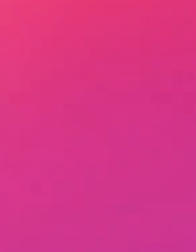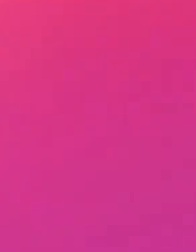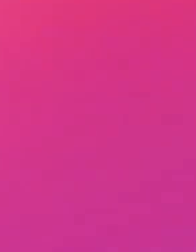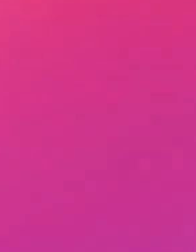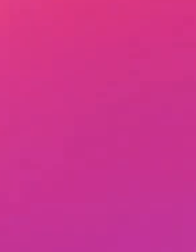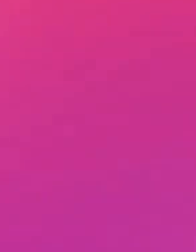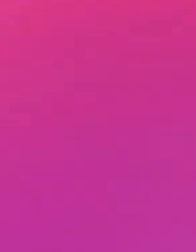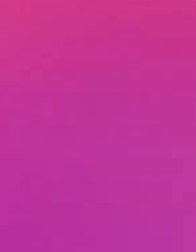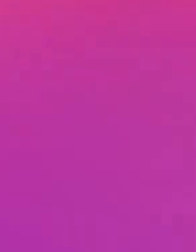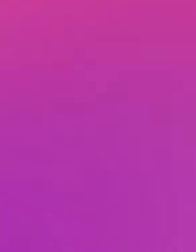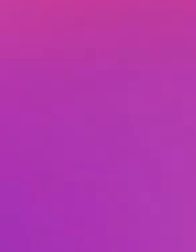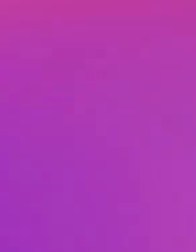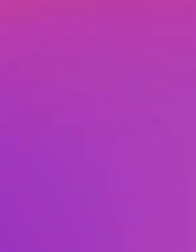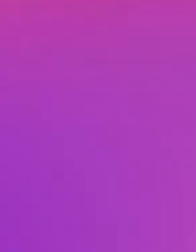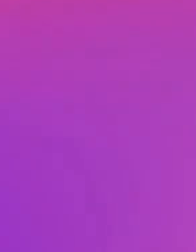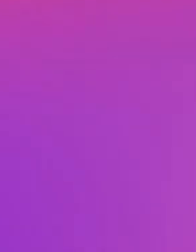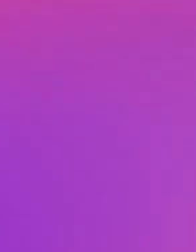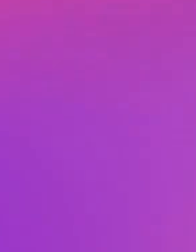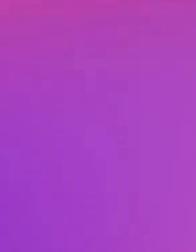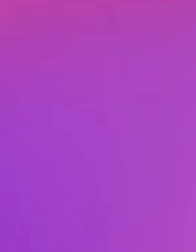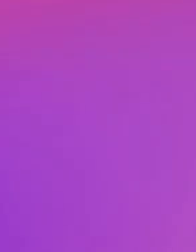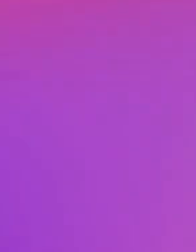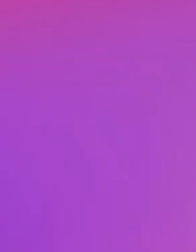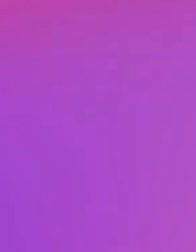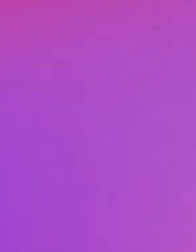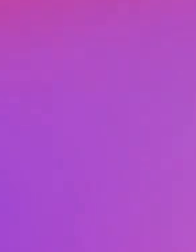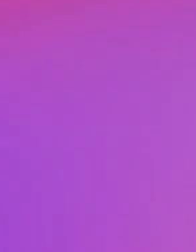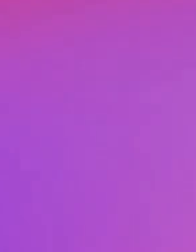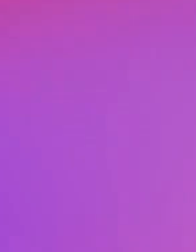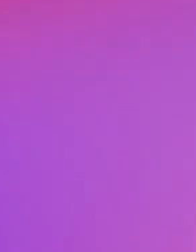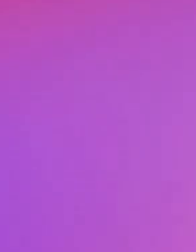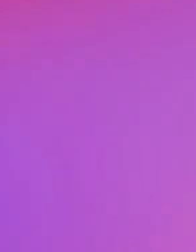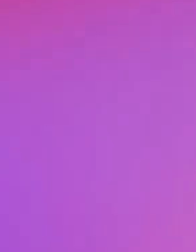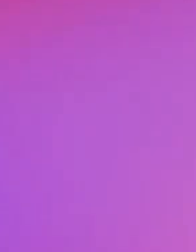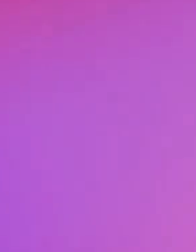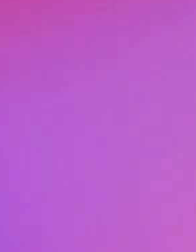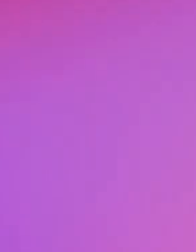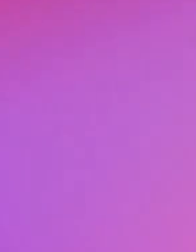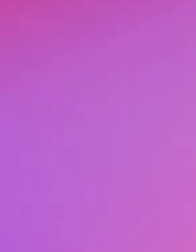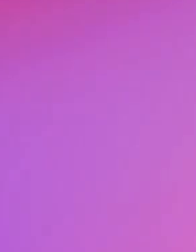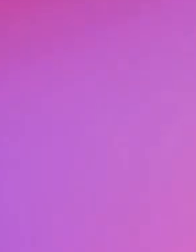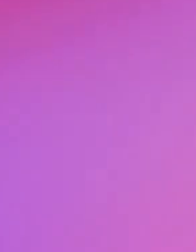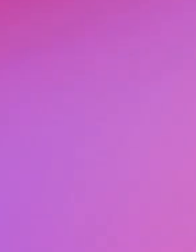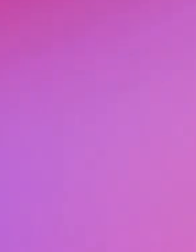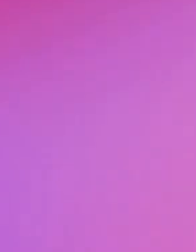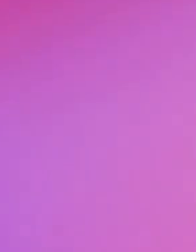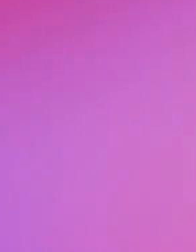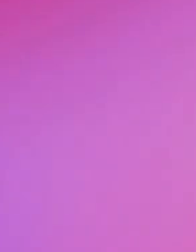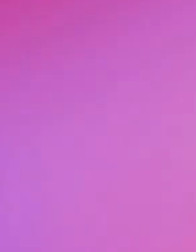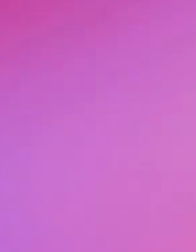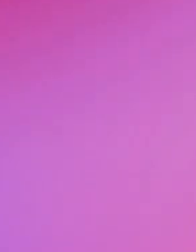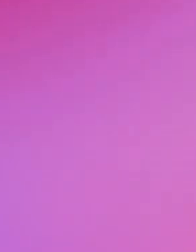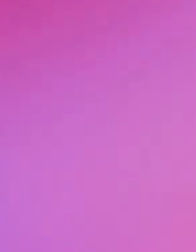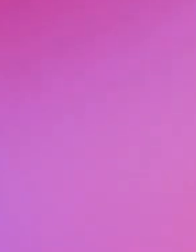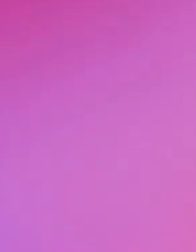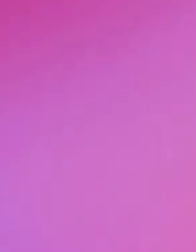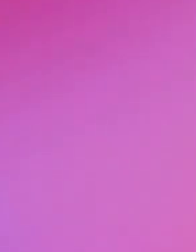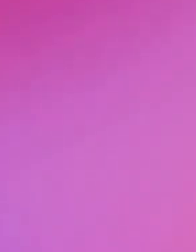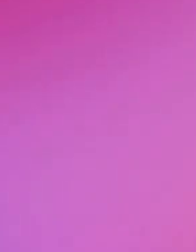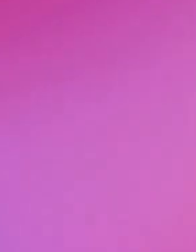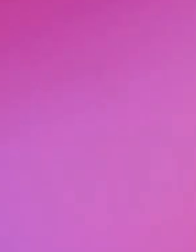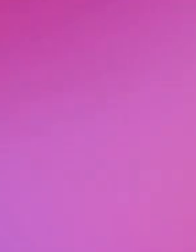También te invitamos a que consultes la plataforma nuevaescuelamexicana.cep.gob.mx.